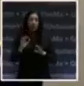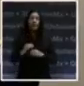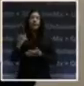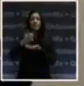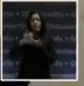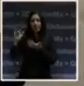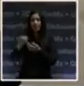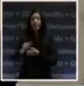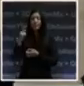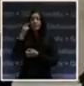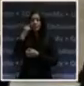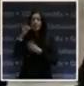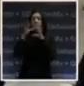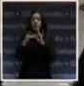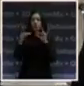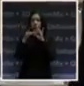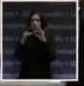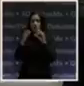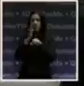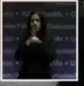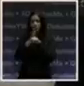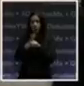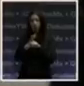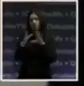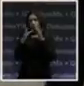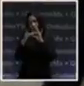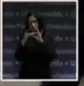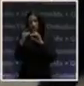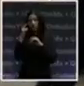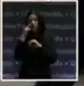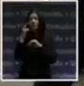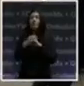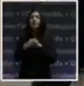Quiero explicarles un poco de lo que vamos a ver en este momento.